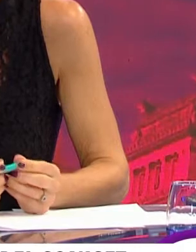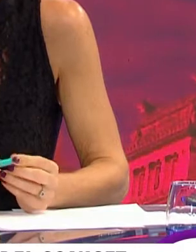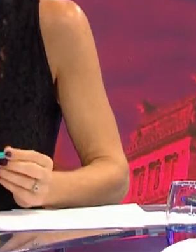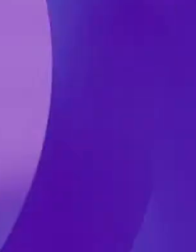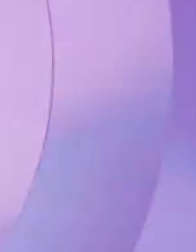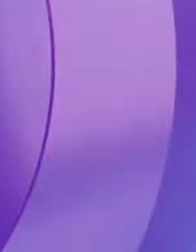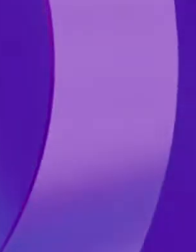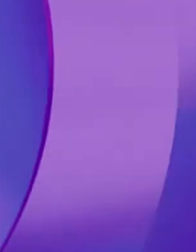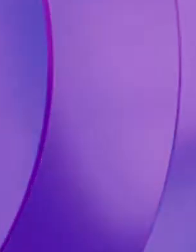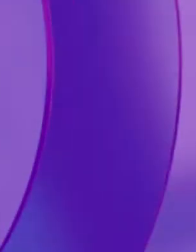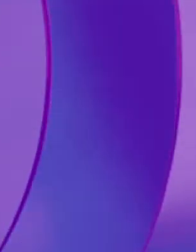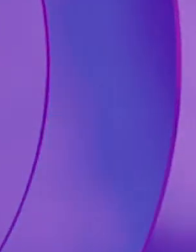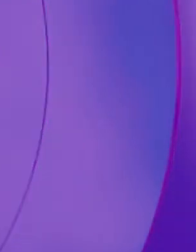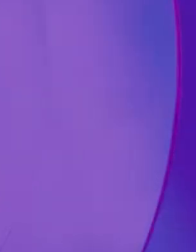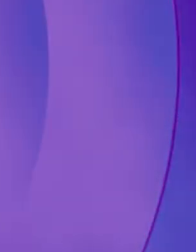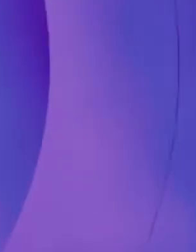tema.